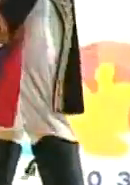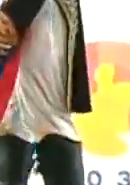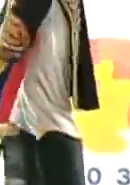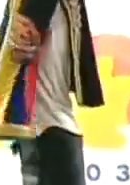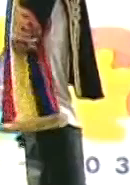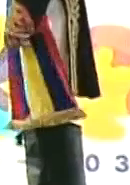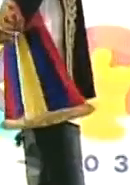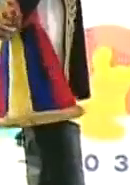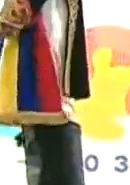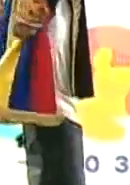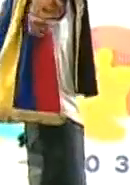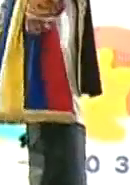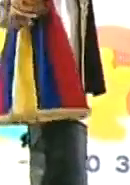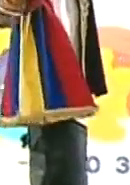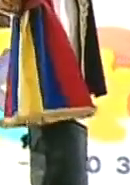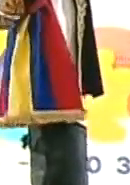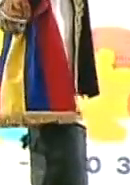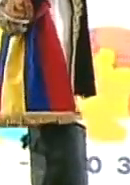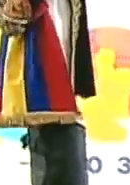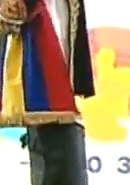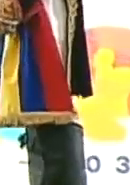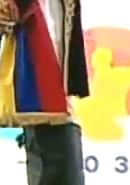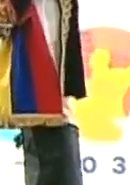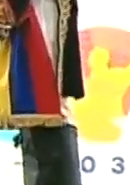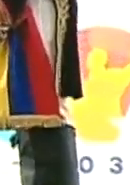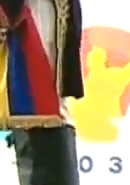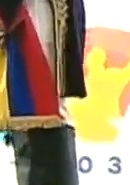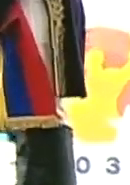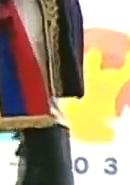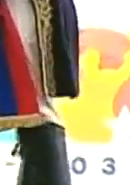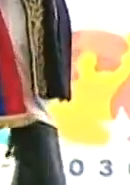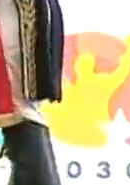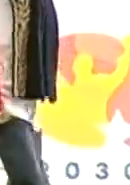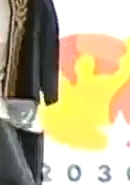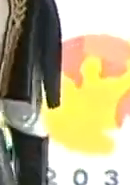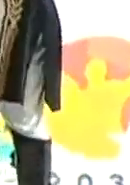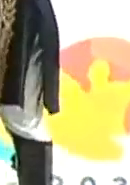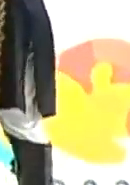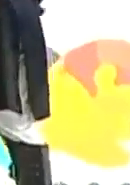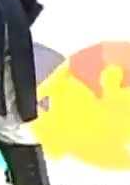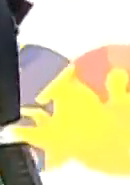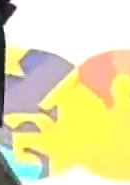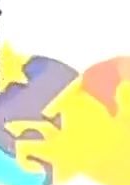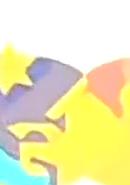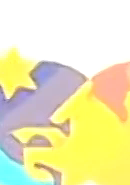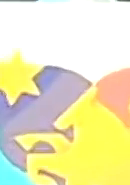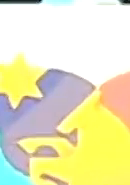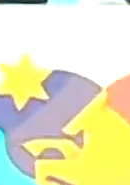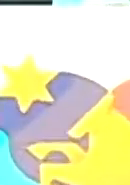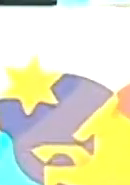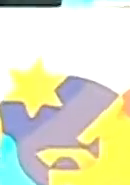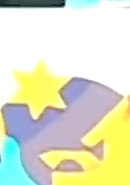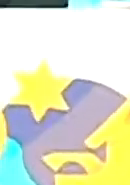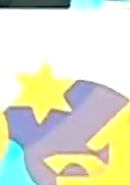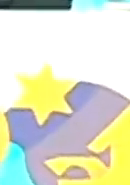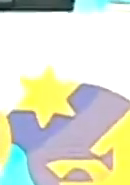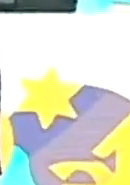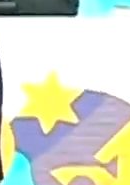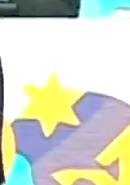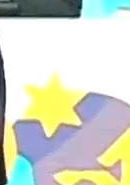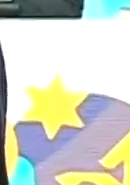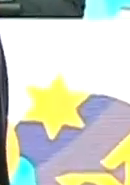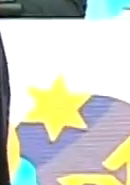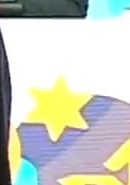a través del voto popular. Bien, Libertador. Ya se hace tarde.